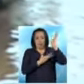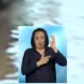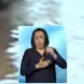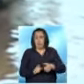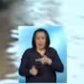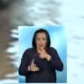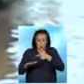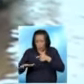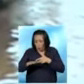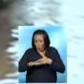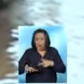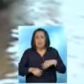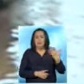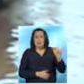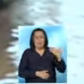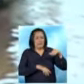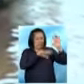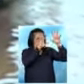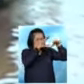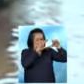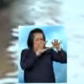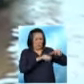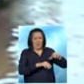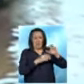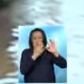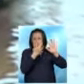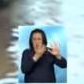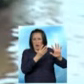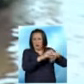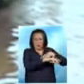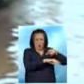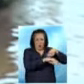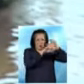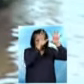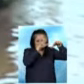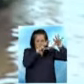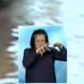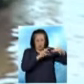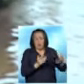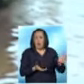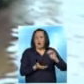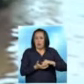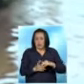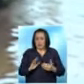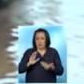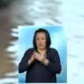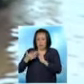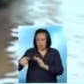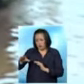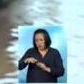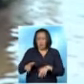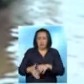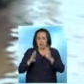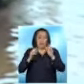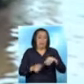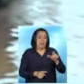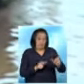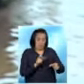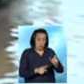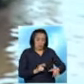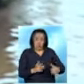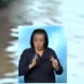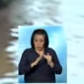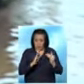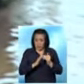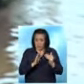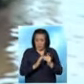agua. Una intensa lluvia que duró más de 9 horas inundó nuevamente la ciudad. Los vecinos se han visto obligados a construir muros en la puerta